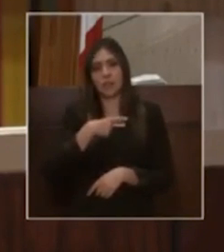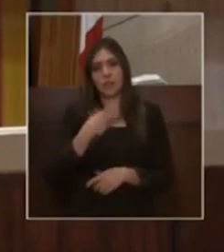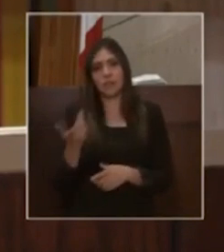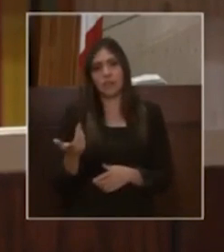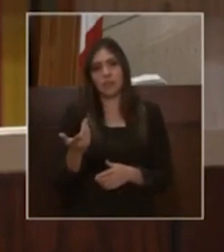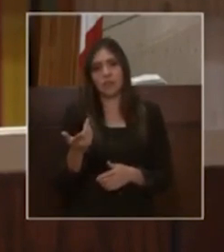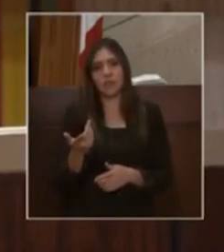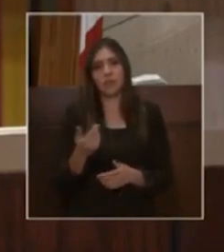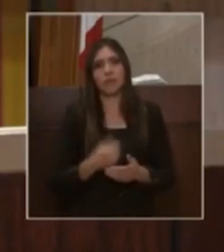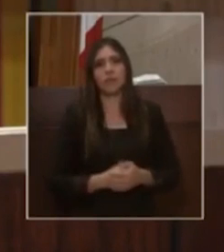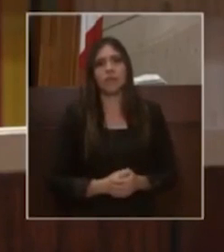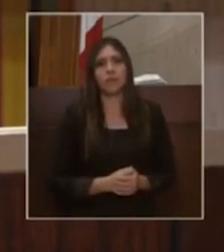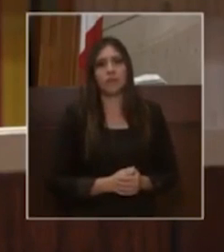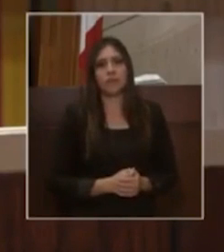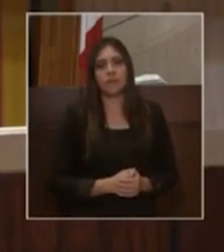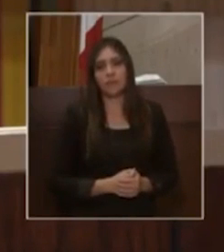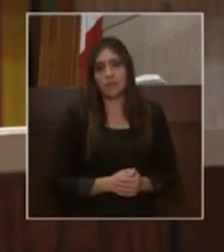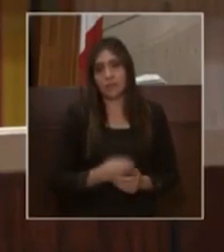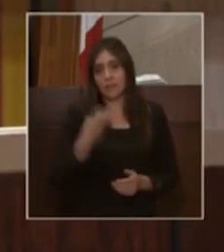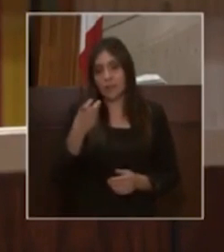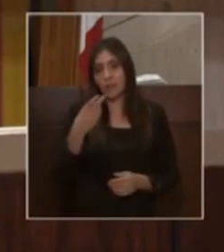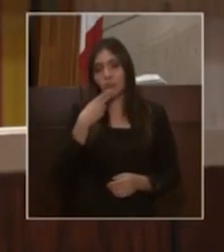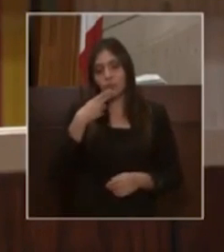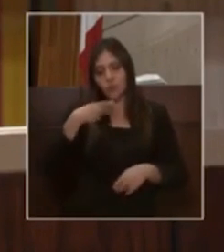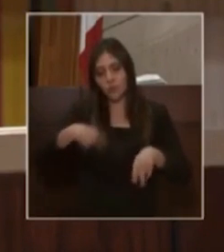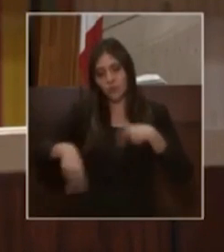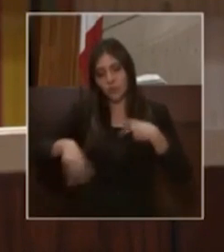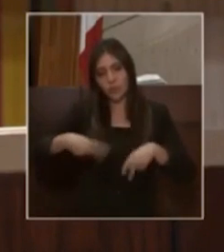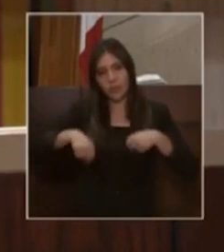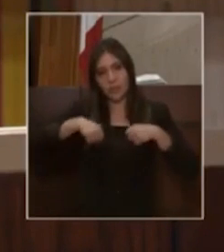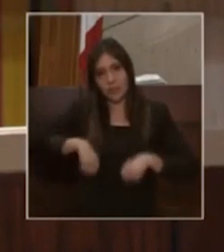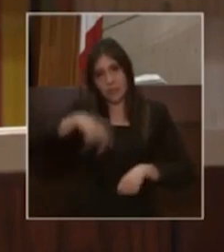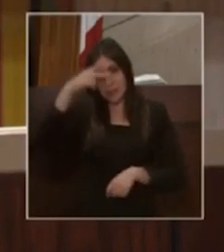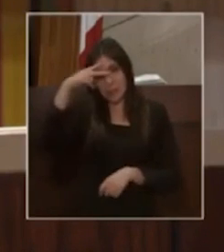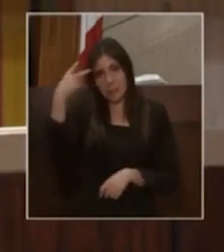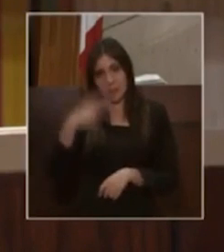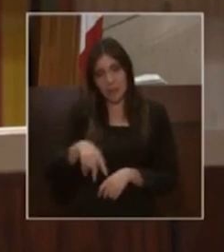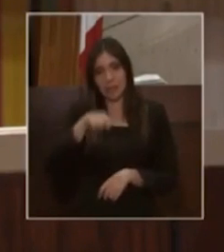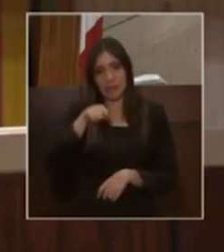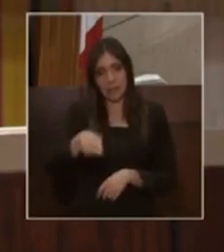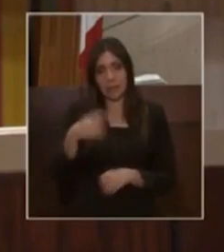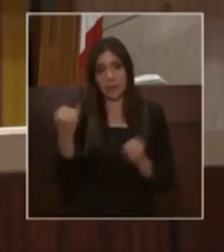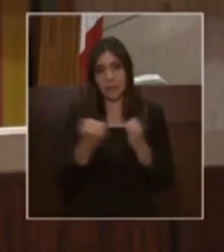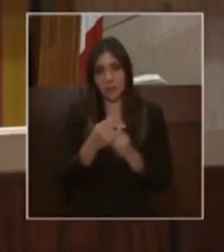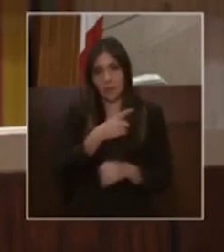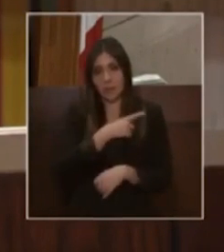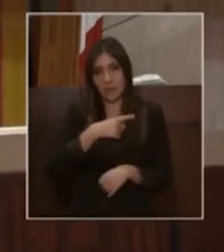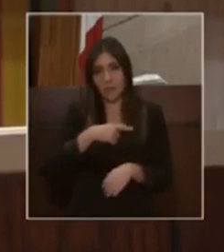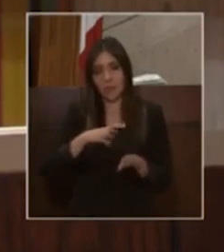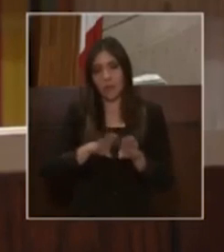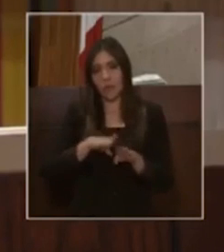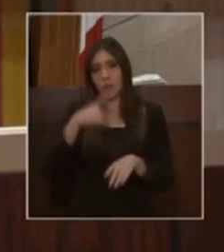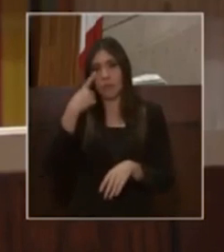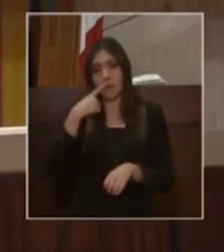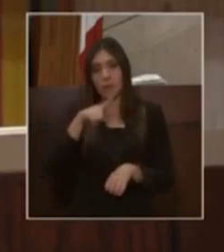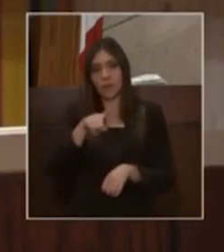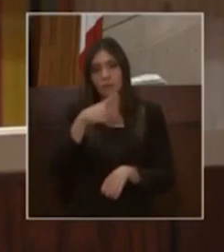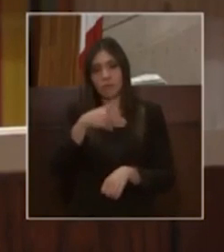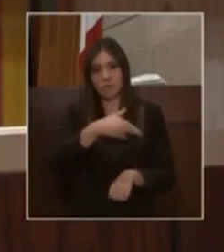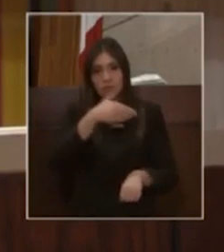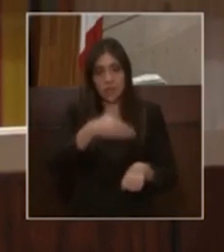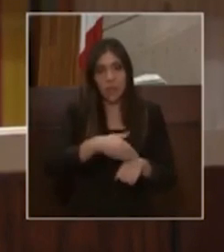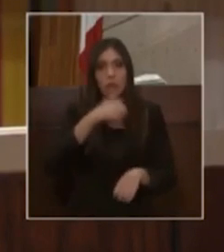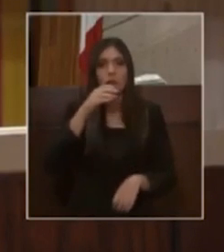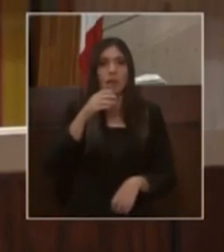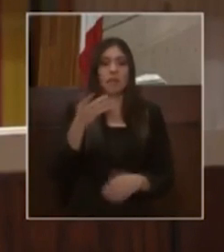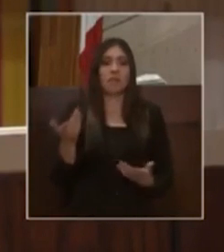hipótesis de derecho administrativo sancionador, pues preocupémonos o